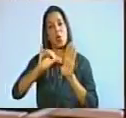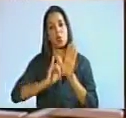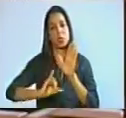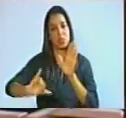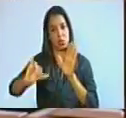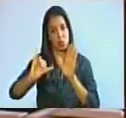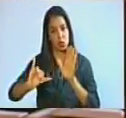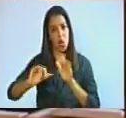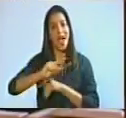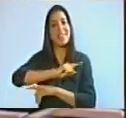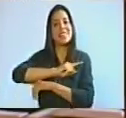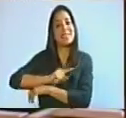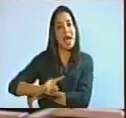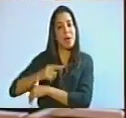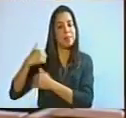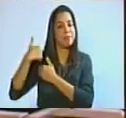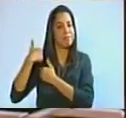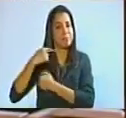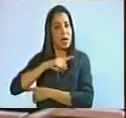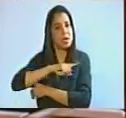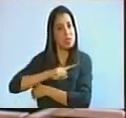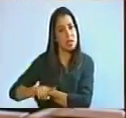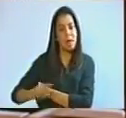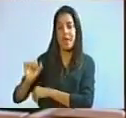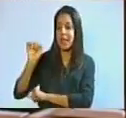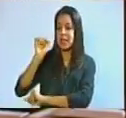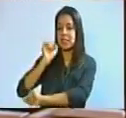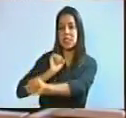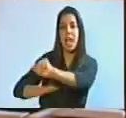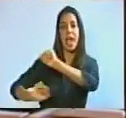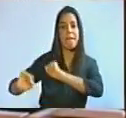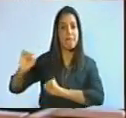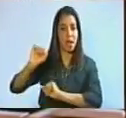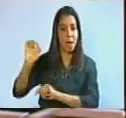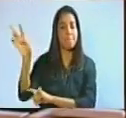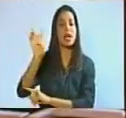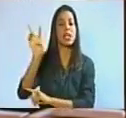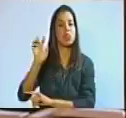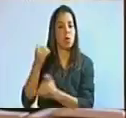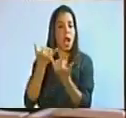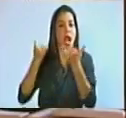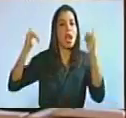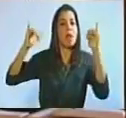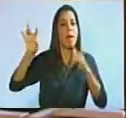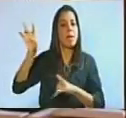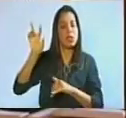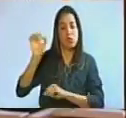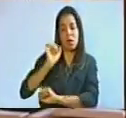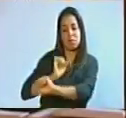en la obligación de defender la soberanía e independencia de la República.